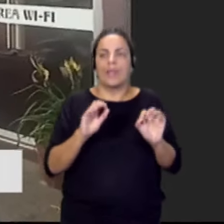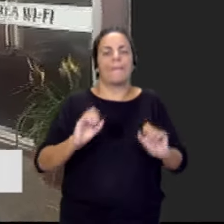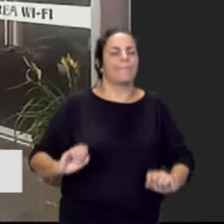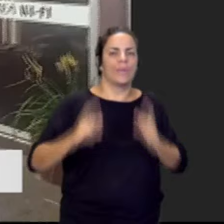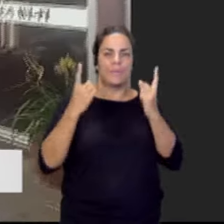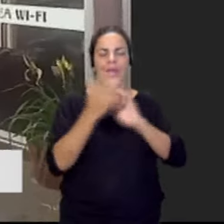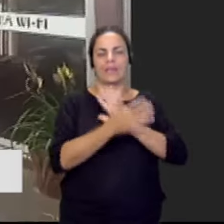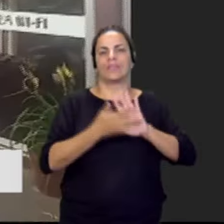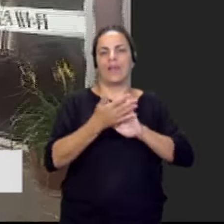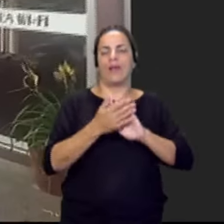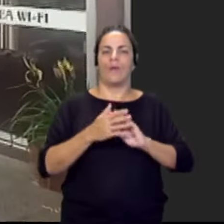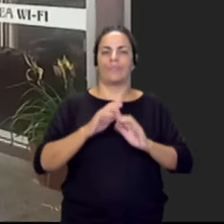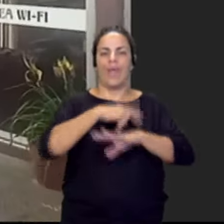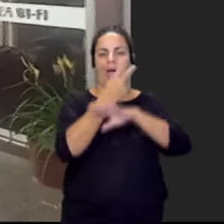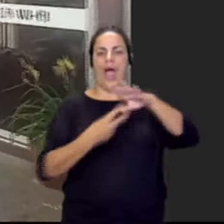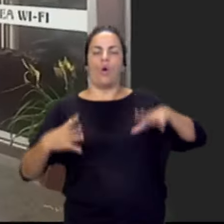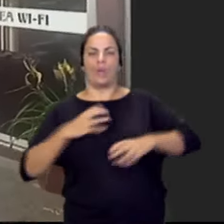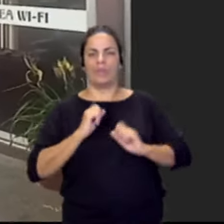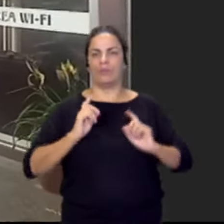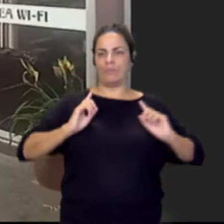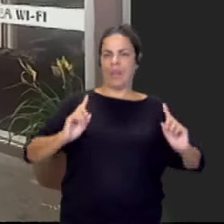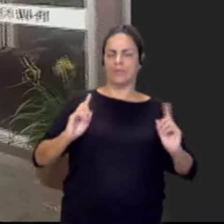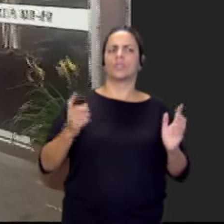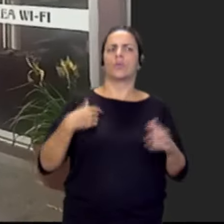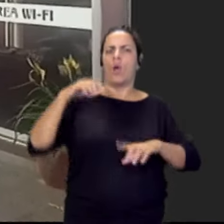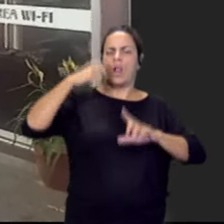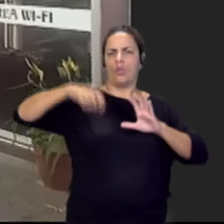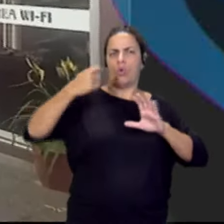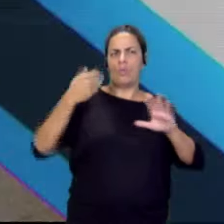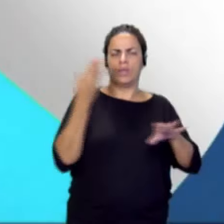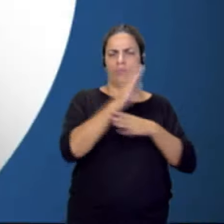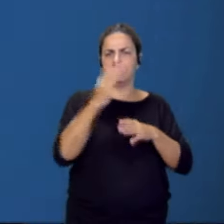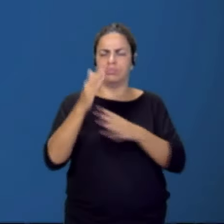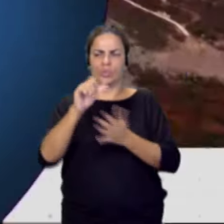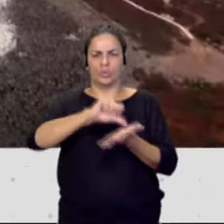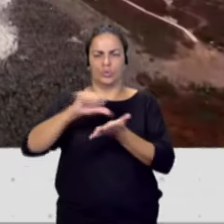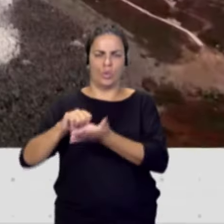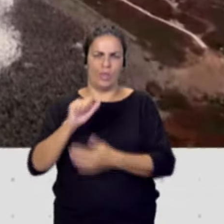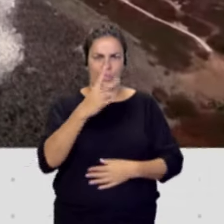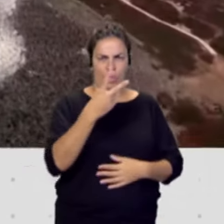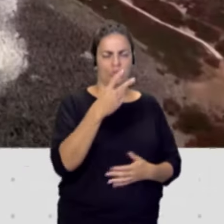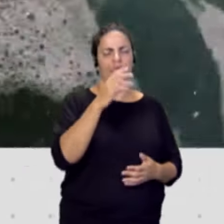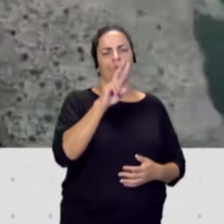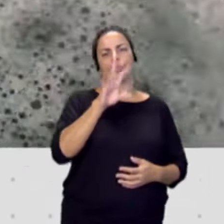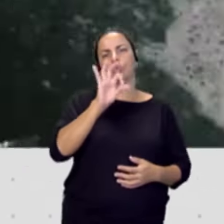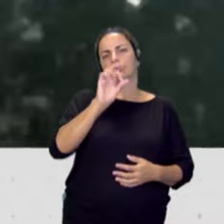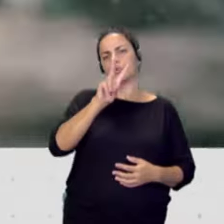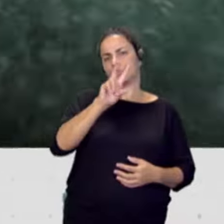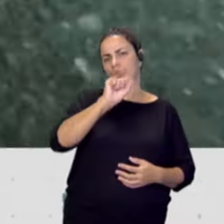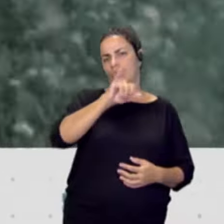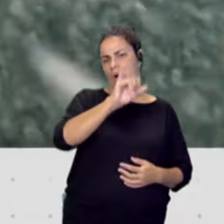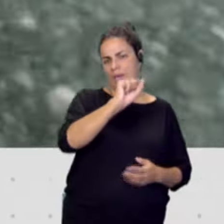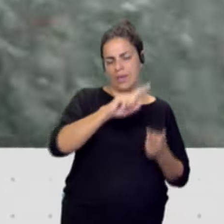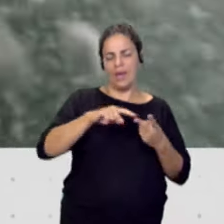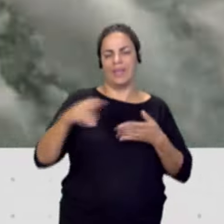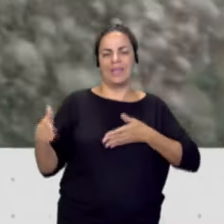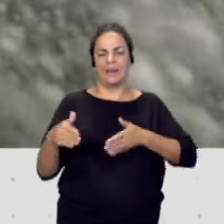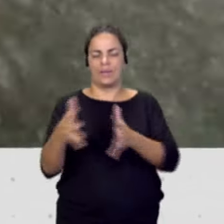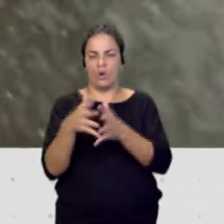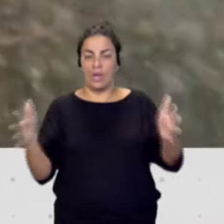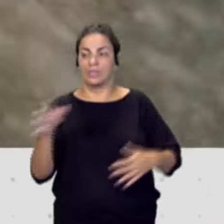ahogamientos. Proyectamos el documental en dos ciudades, en Ushuaia y en Río Grande, son las dos poblaciones habitadas más